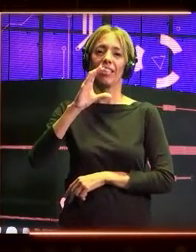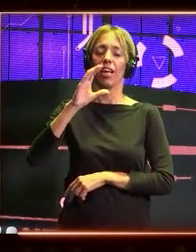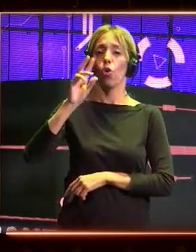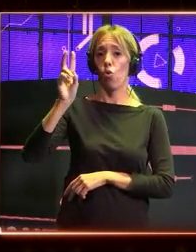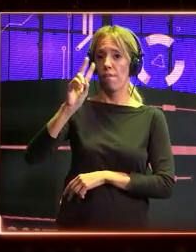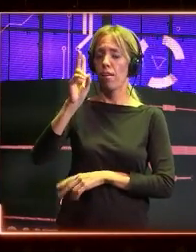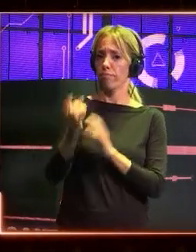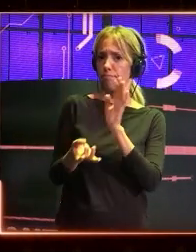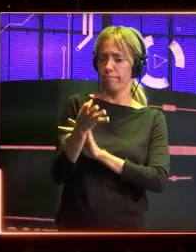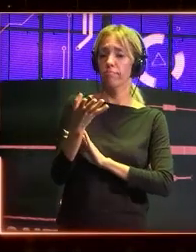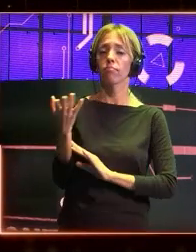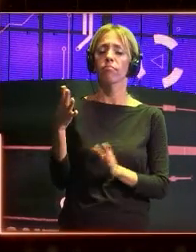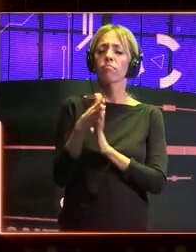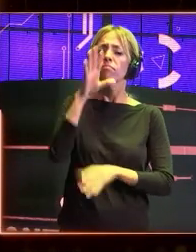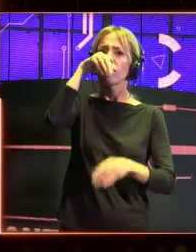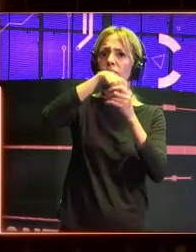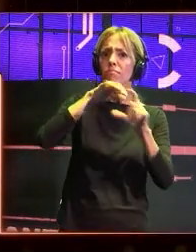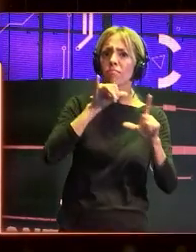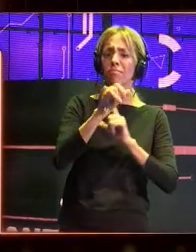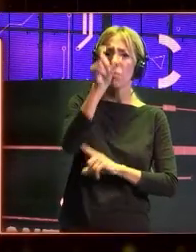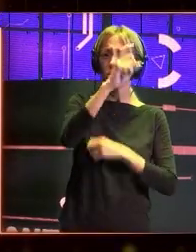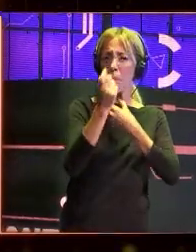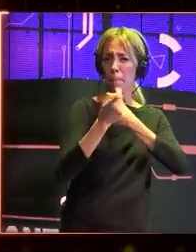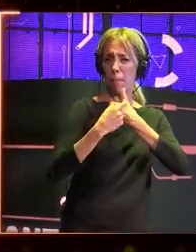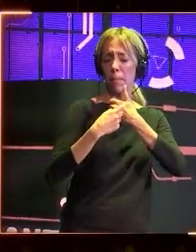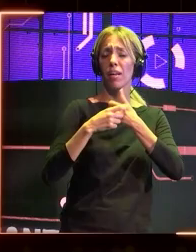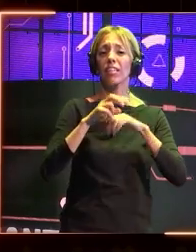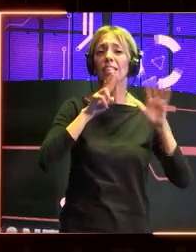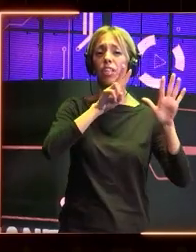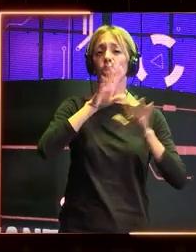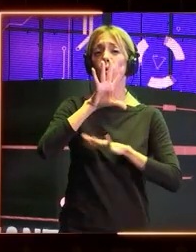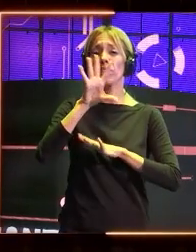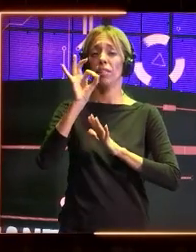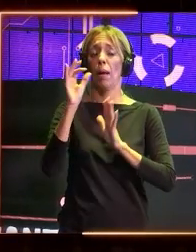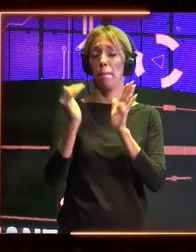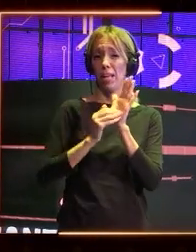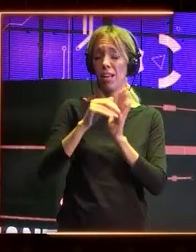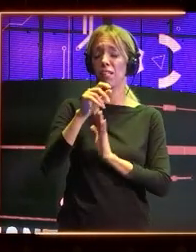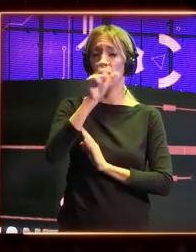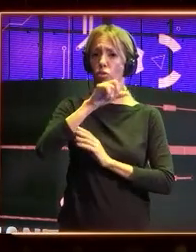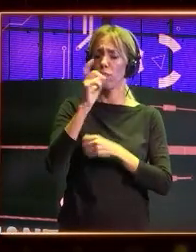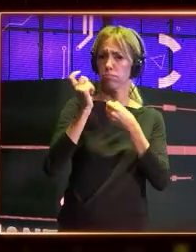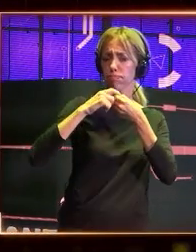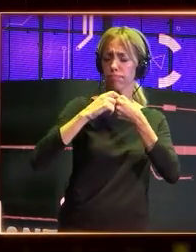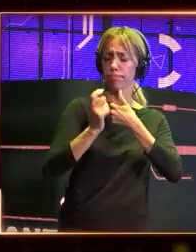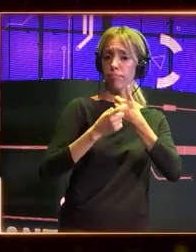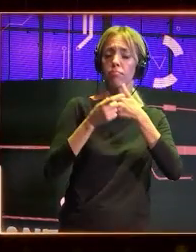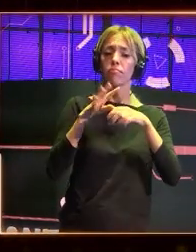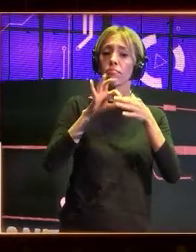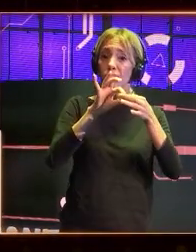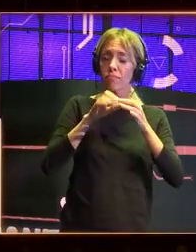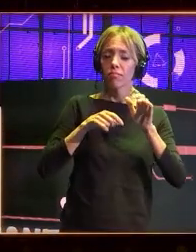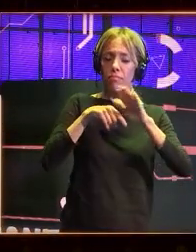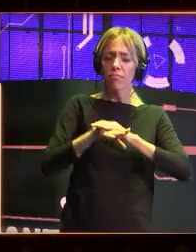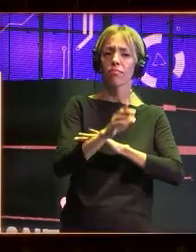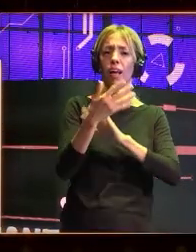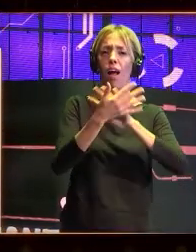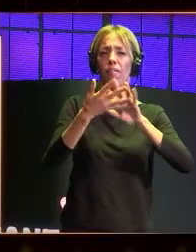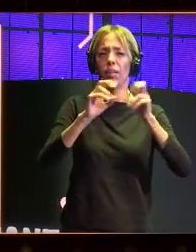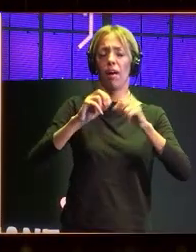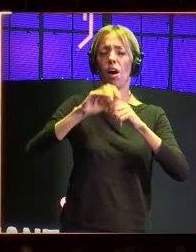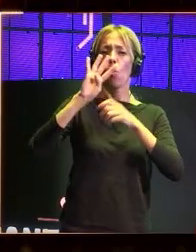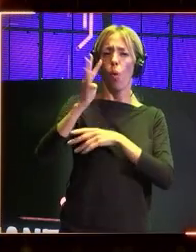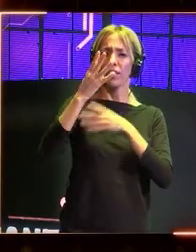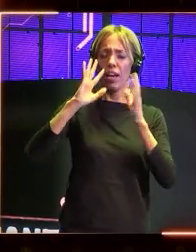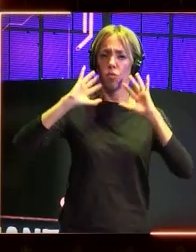dcsv que cuenta con nada menos que 750.000 suscriptores en él habla de la cuarta Revolución Industrial con